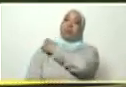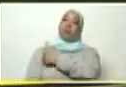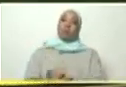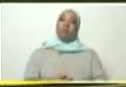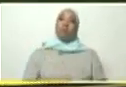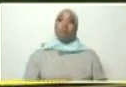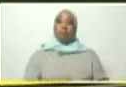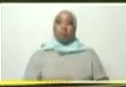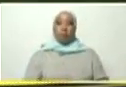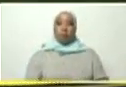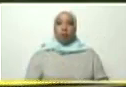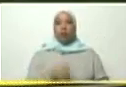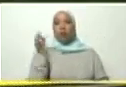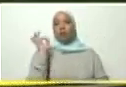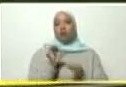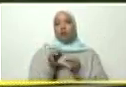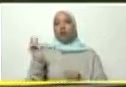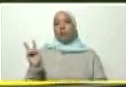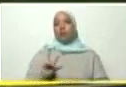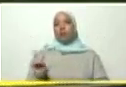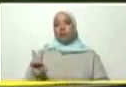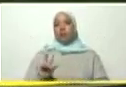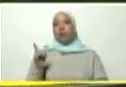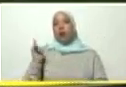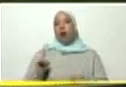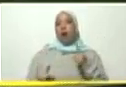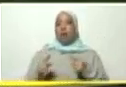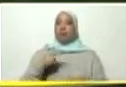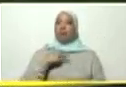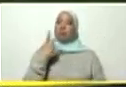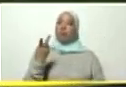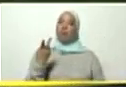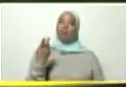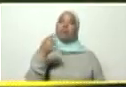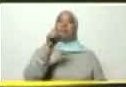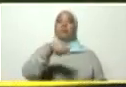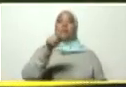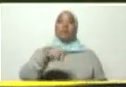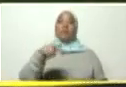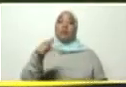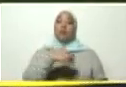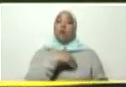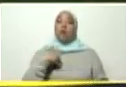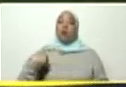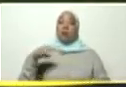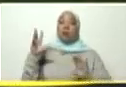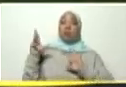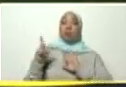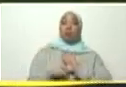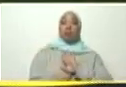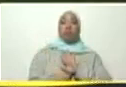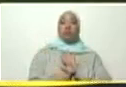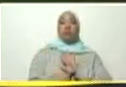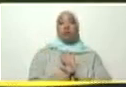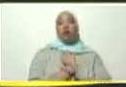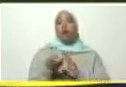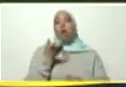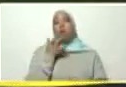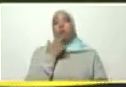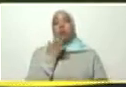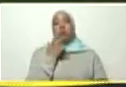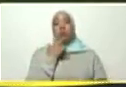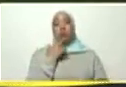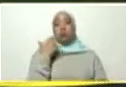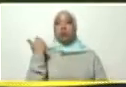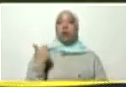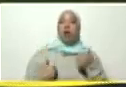es tan exitoso en Venezuela que algunos Voceros a la derecha se los quieren robar por ejemplo el